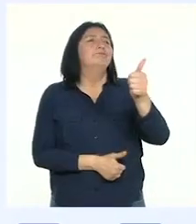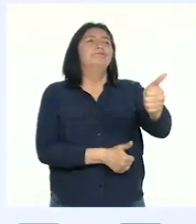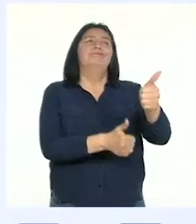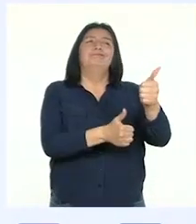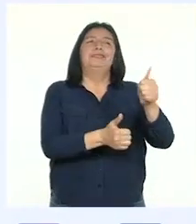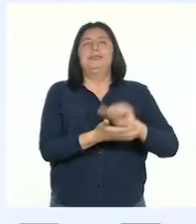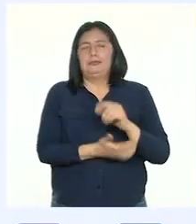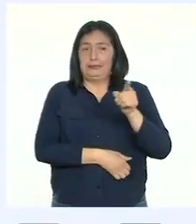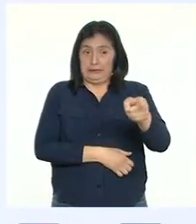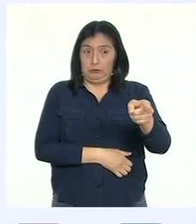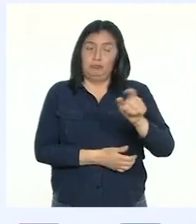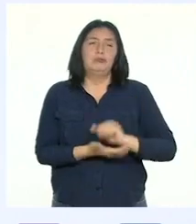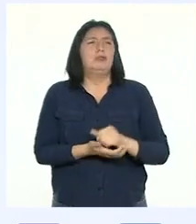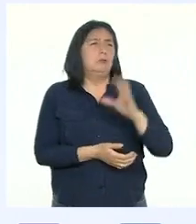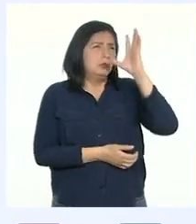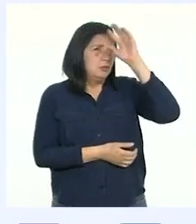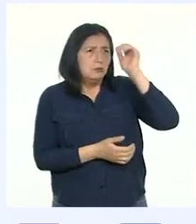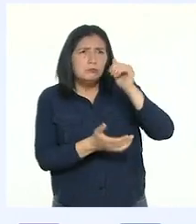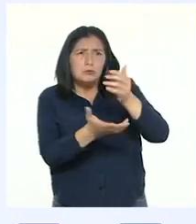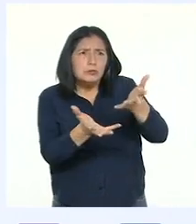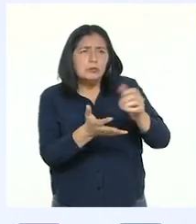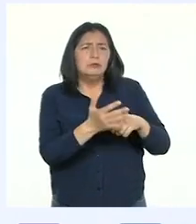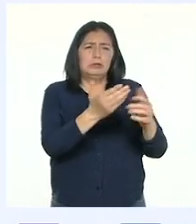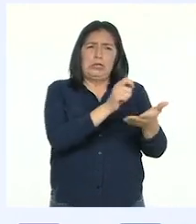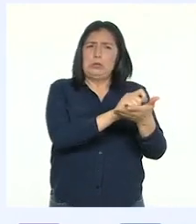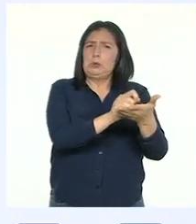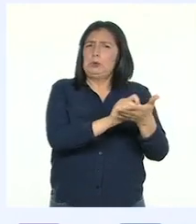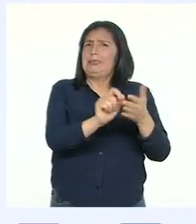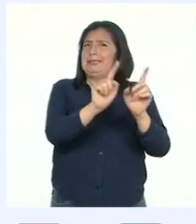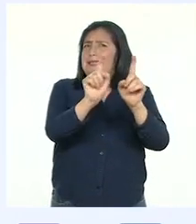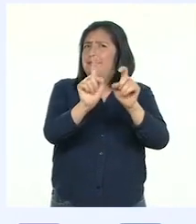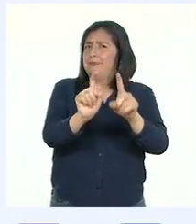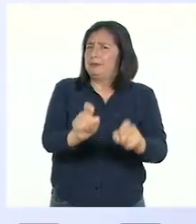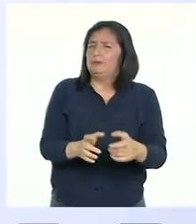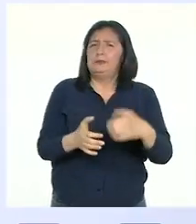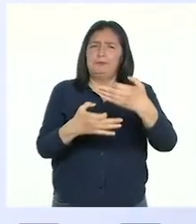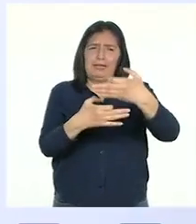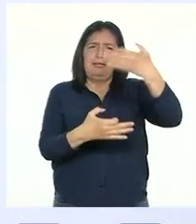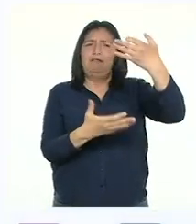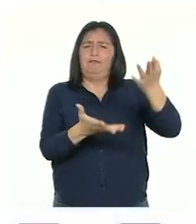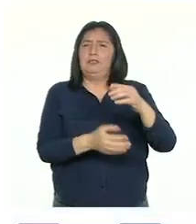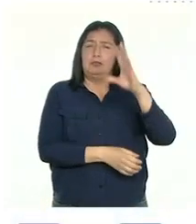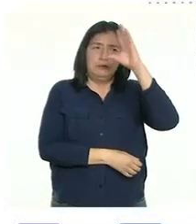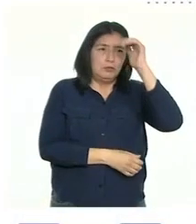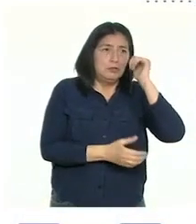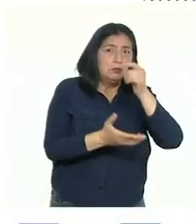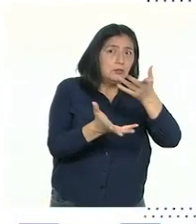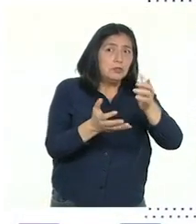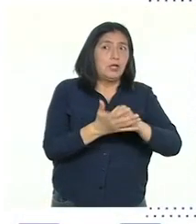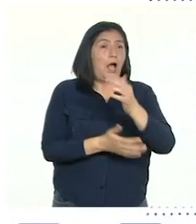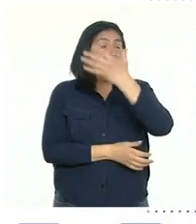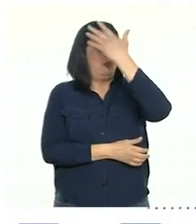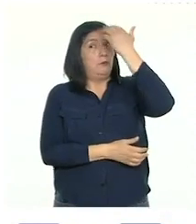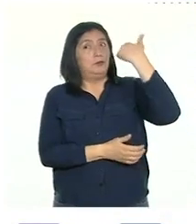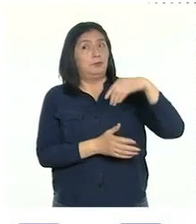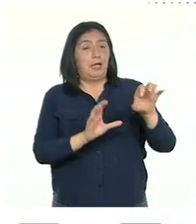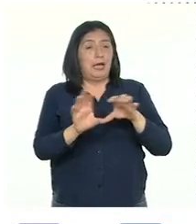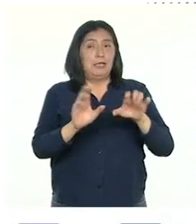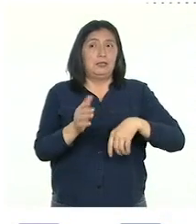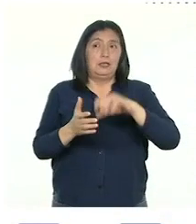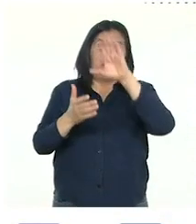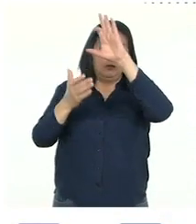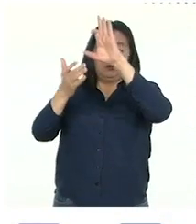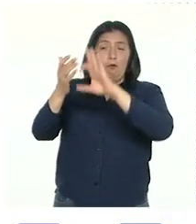Patricia. Entonces, chicos, tomen nota de las preguntas para la ficha. Chicas y chicos, no olviden elaborar su